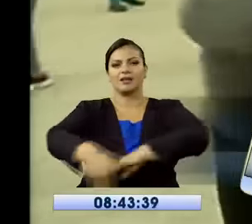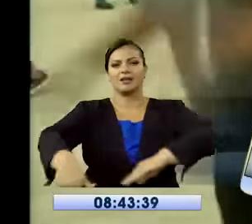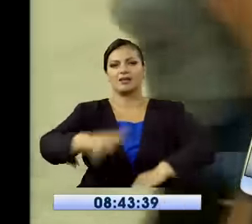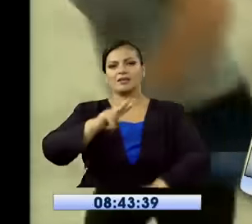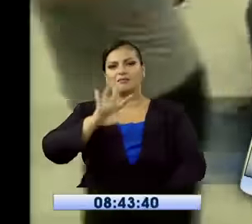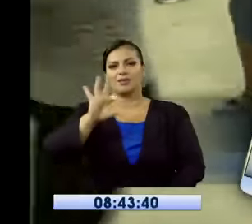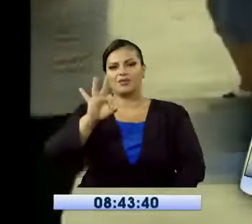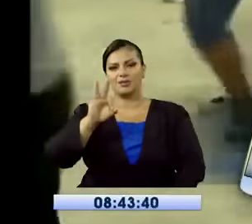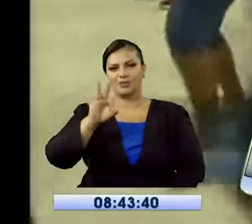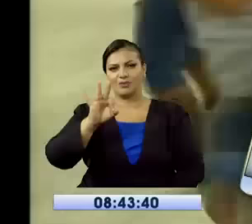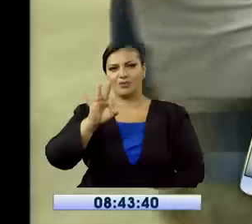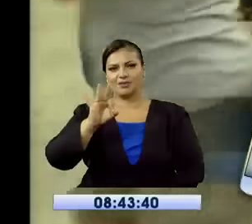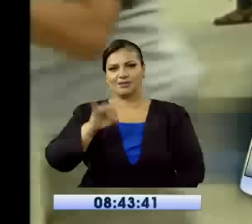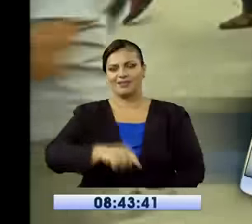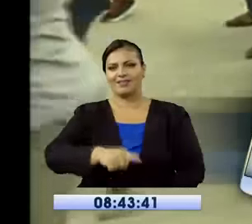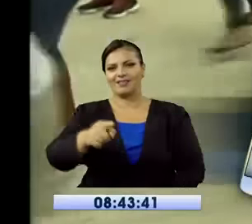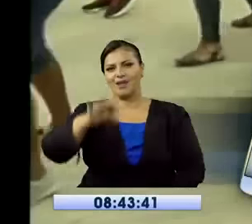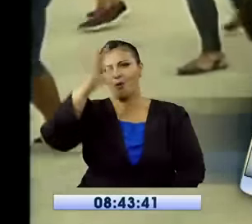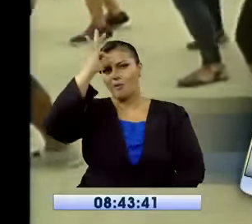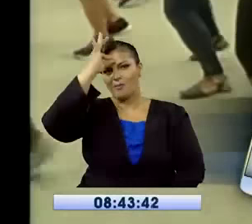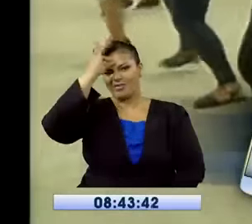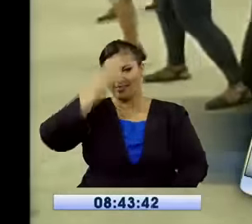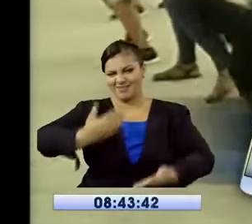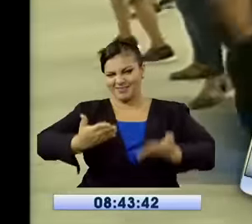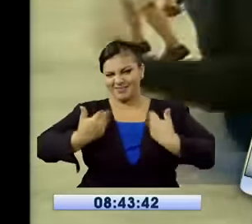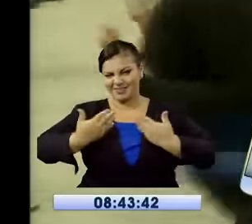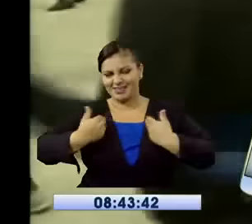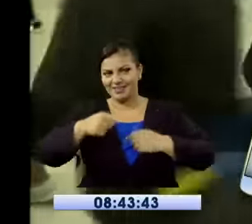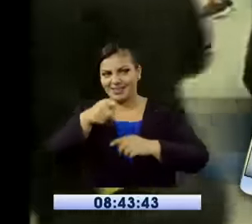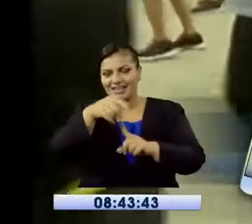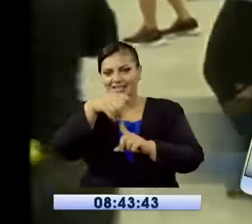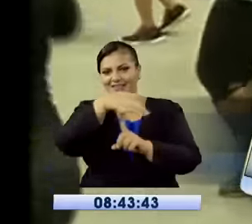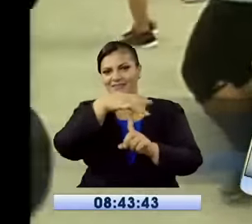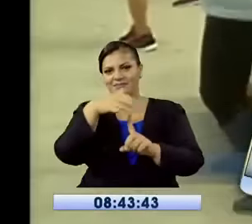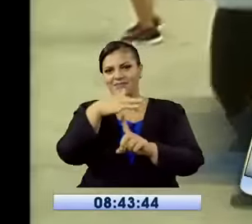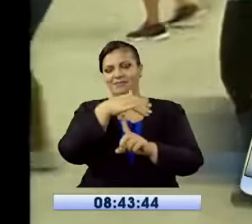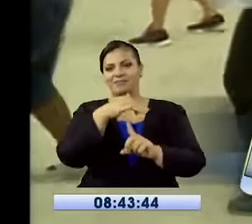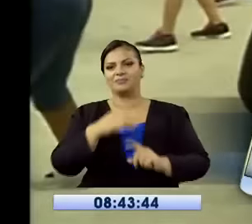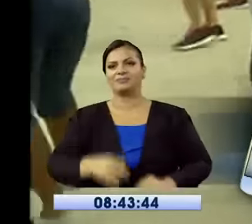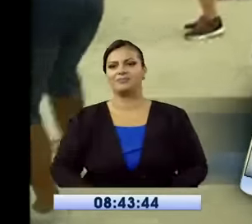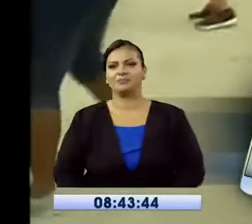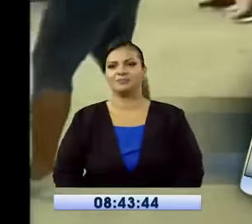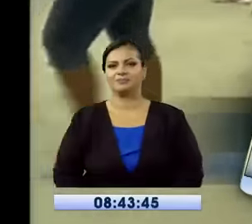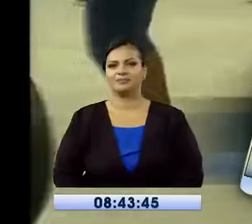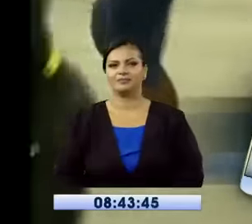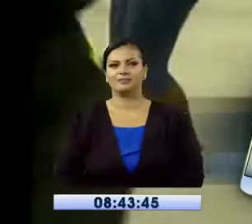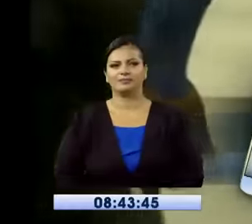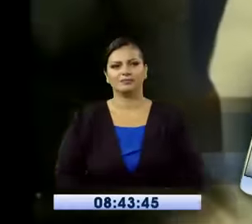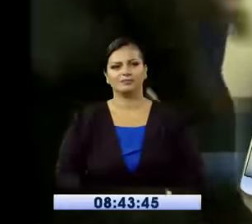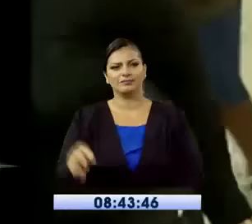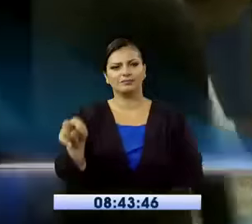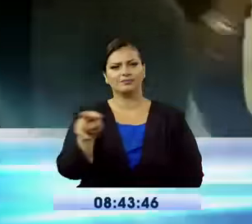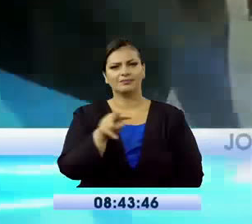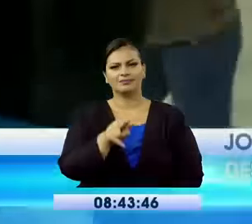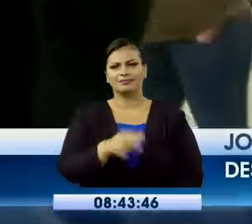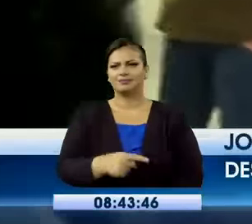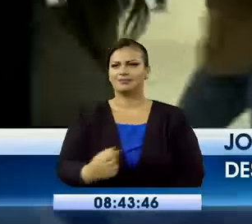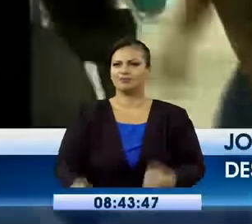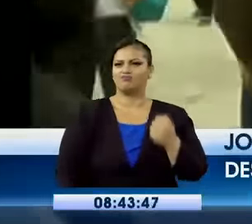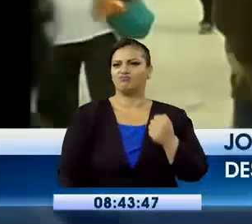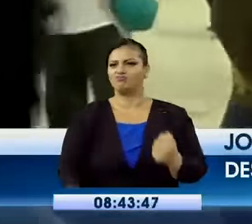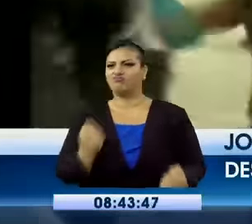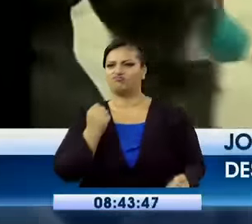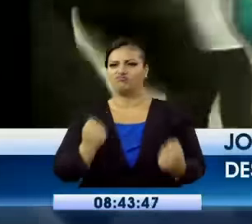el Parque Lineal de este sector en el suburbio de Guayaquil y observamos ya a las damitas tonificando su